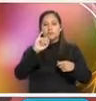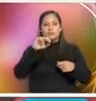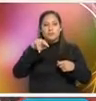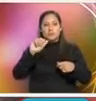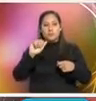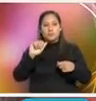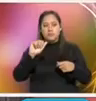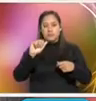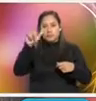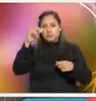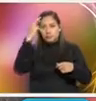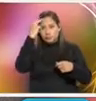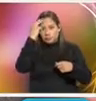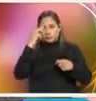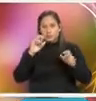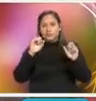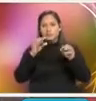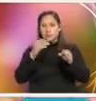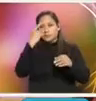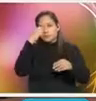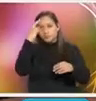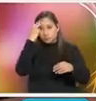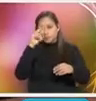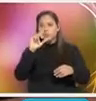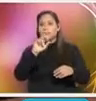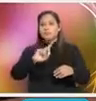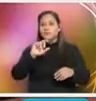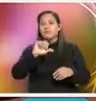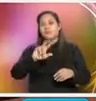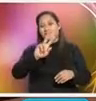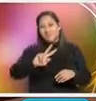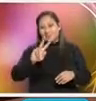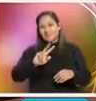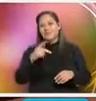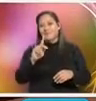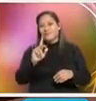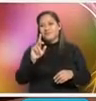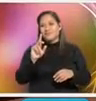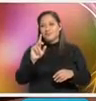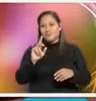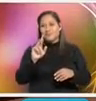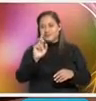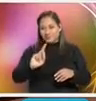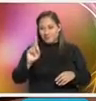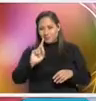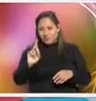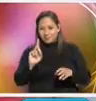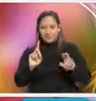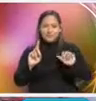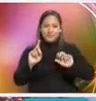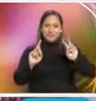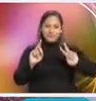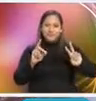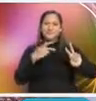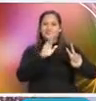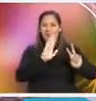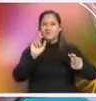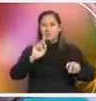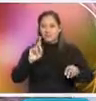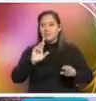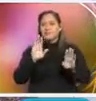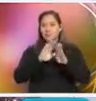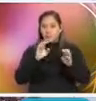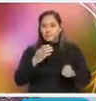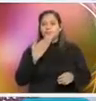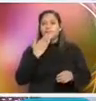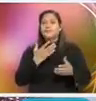Nacional de Bellas Artes. Domingo. Hola, buen día. Hoy es viernes. Hoy es viernes, pero en domingo. En domingo, exacto. Buenos días, bienvenido. ¿Cómo Gracias. estás? Bien, bien.